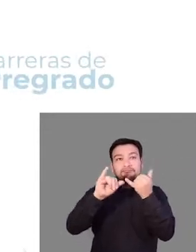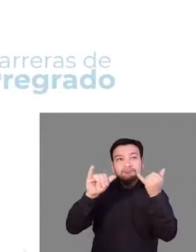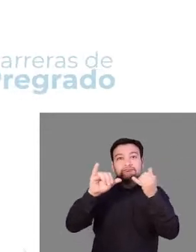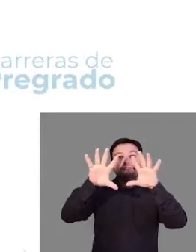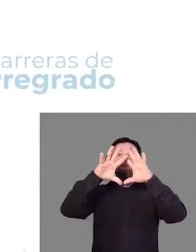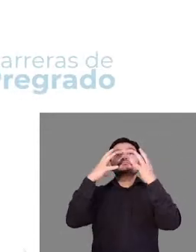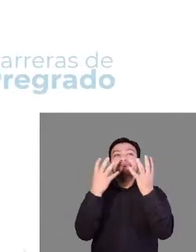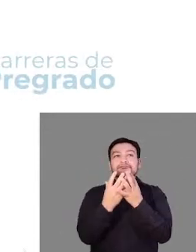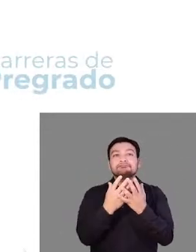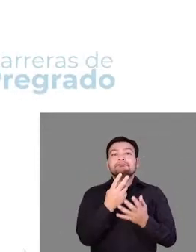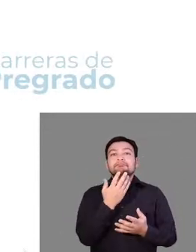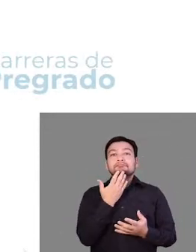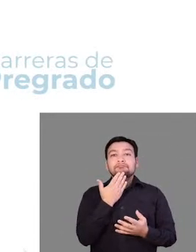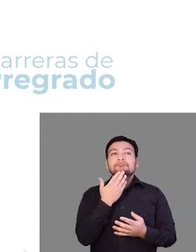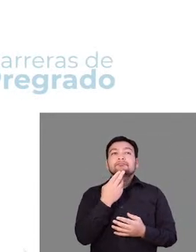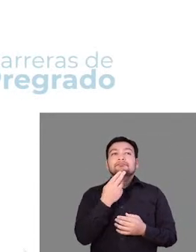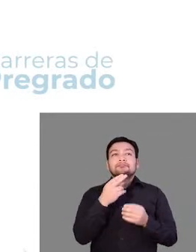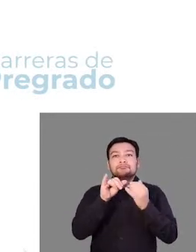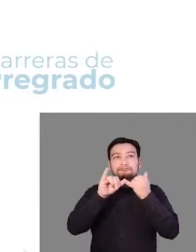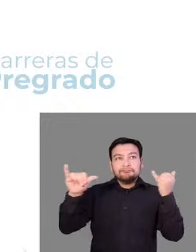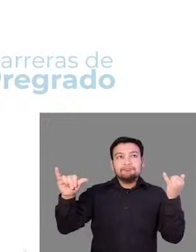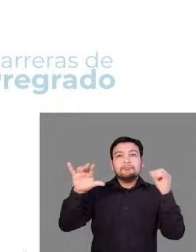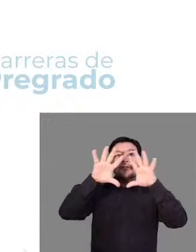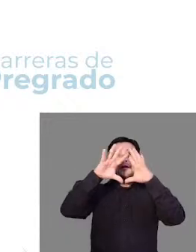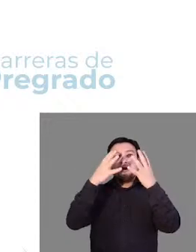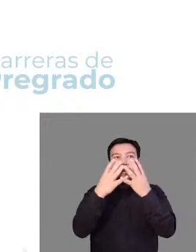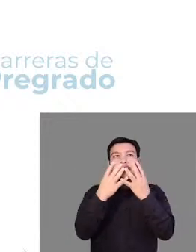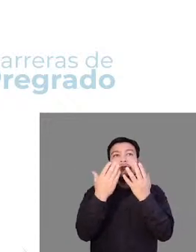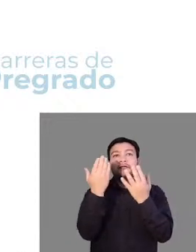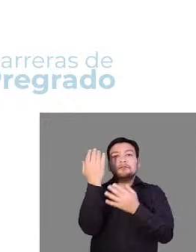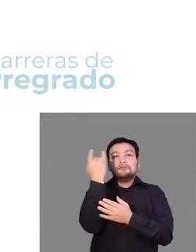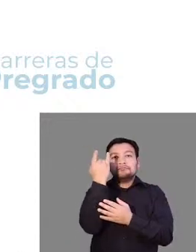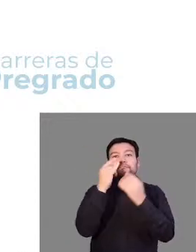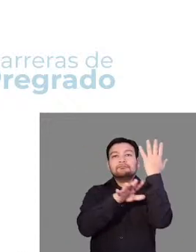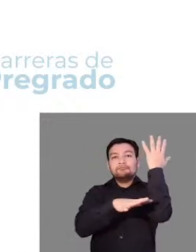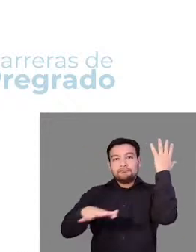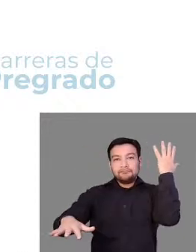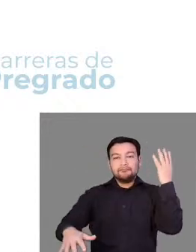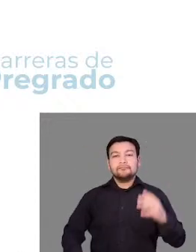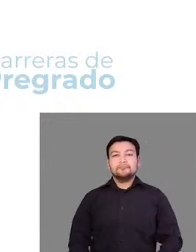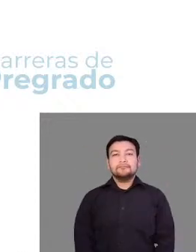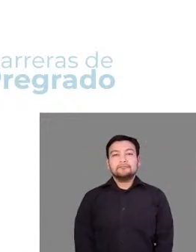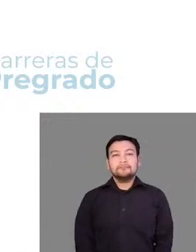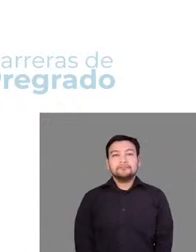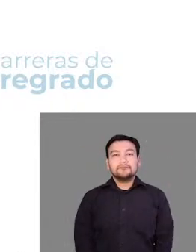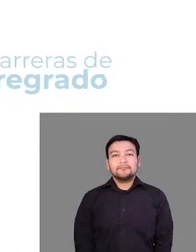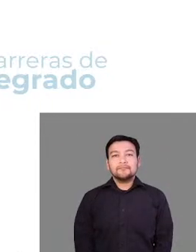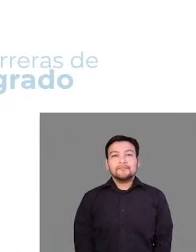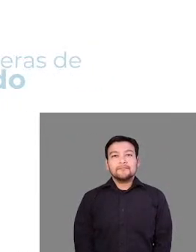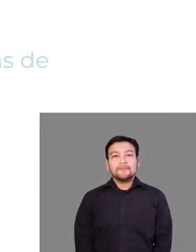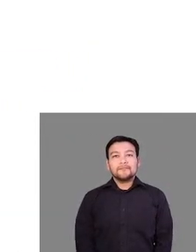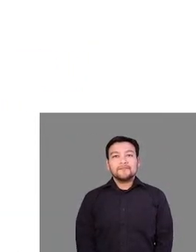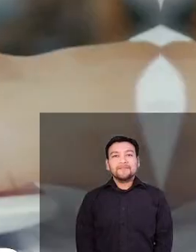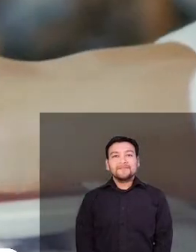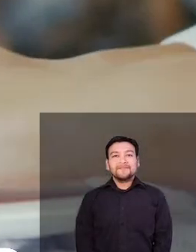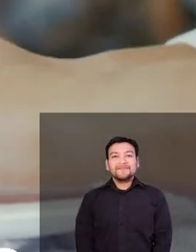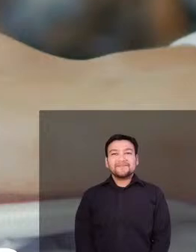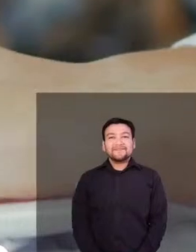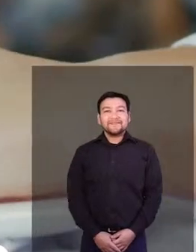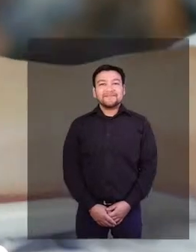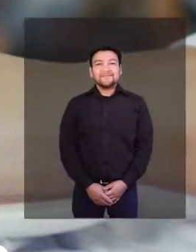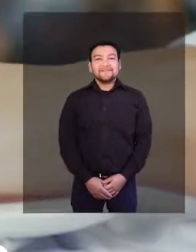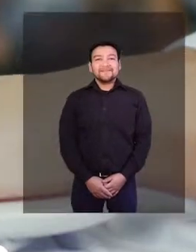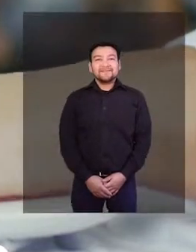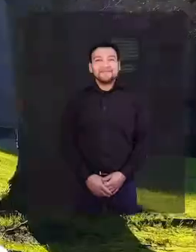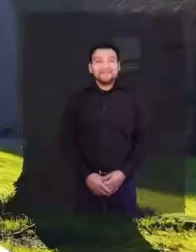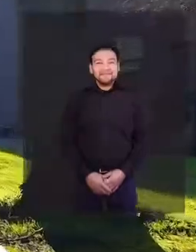centros, 17 carreras de pregrado, un programa de doctorado, una variada oferta de magísteres y diplomados.